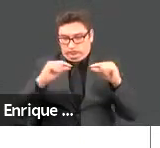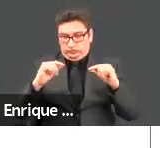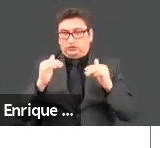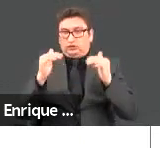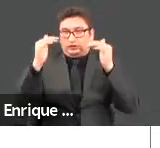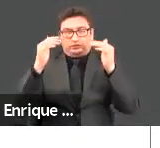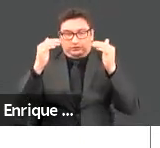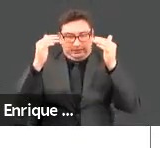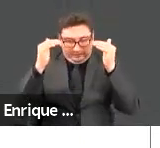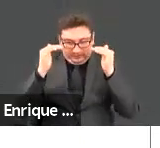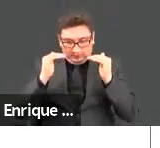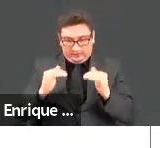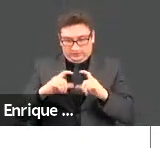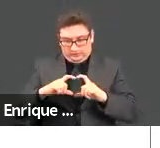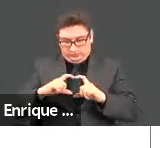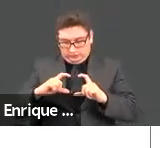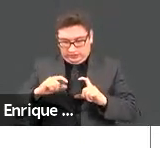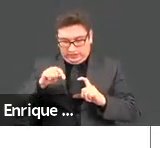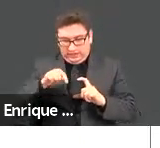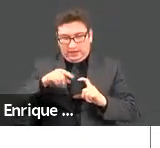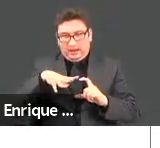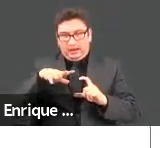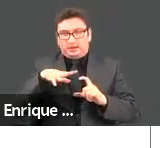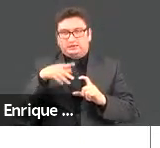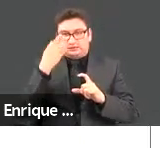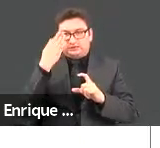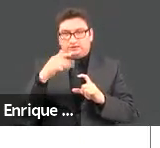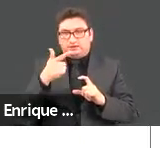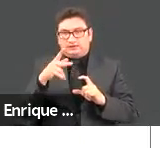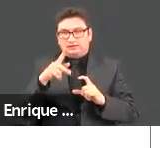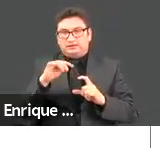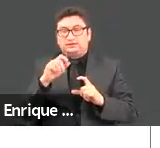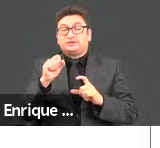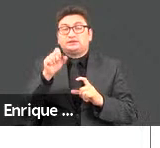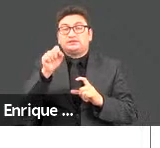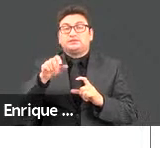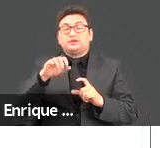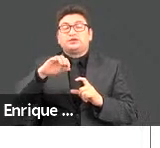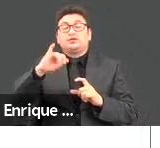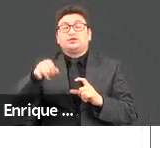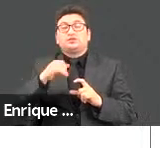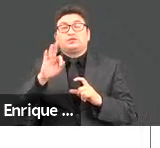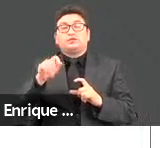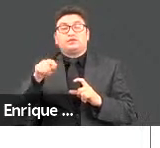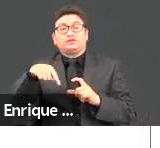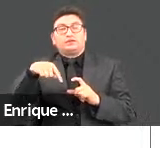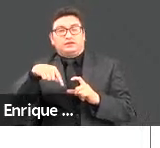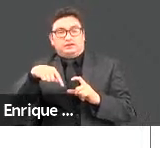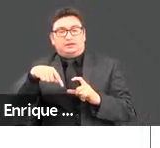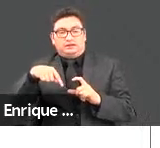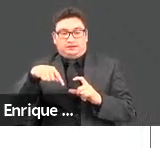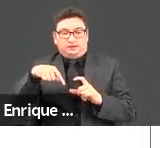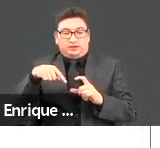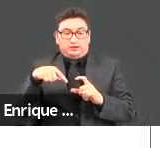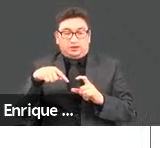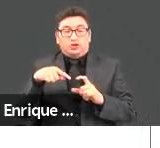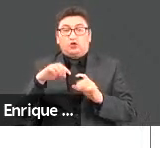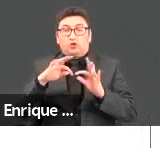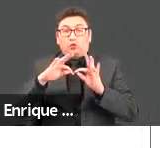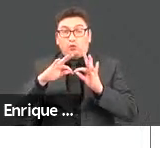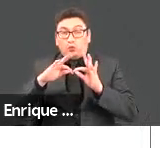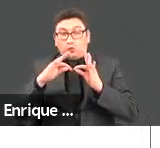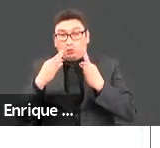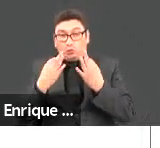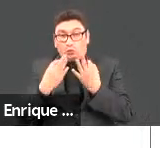la Gaceta del Semanario Judicial de la Federación, que si bien conserva estructuralmente